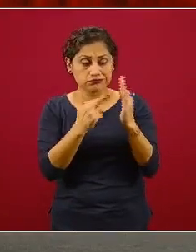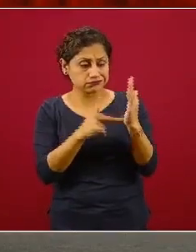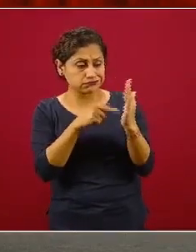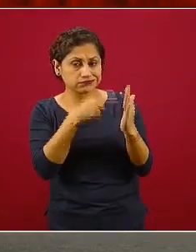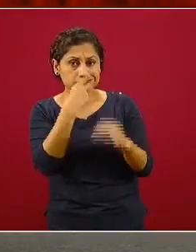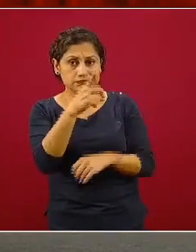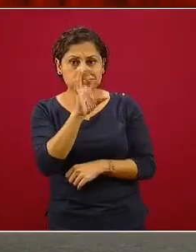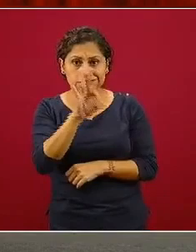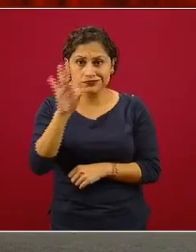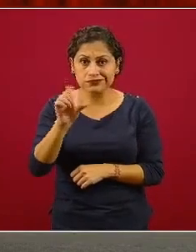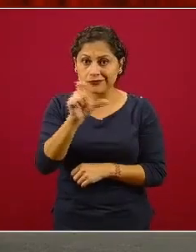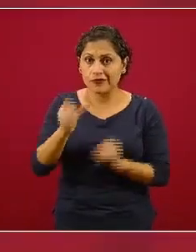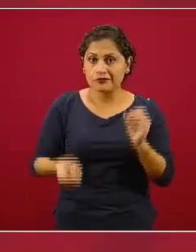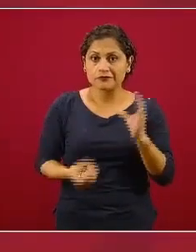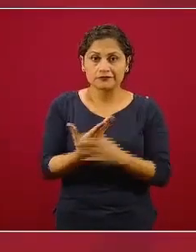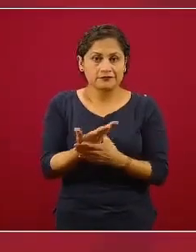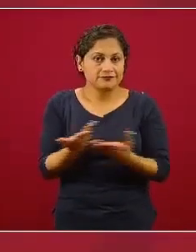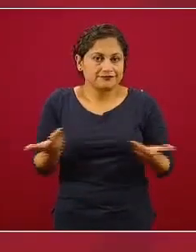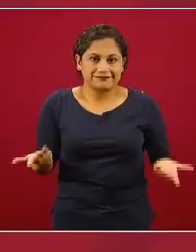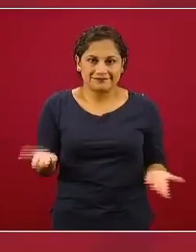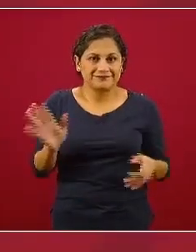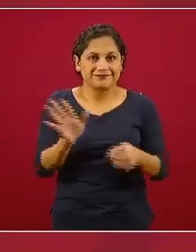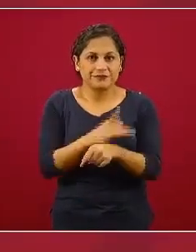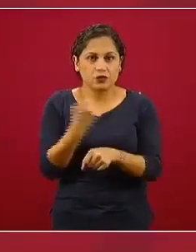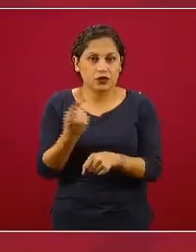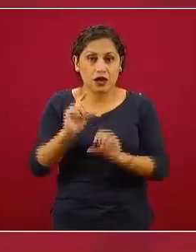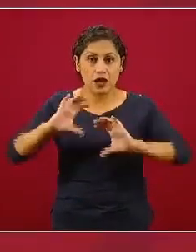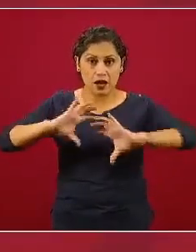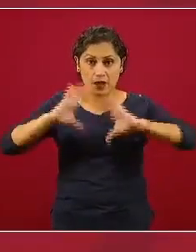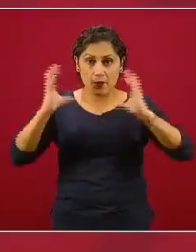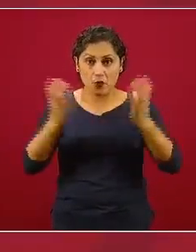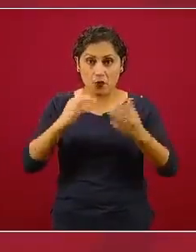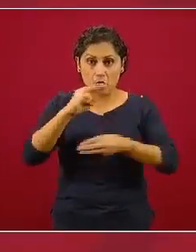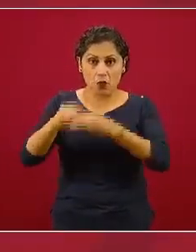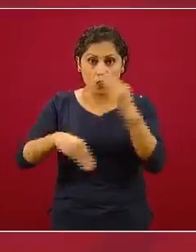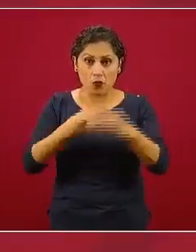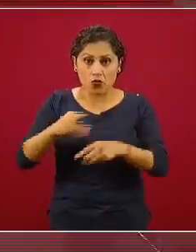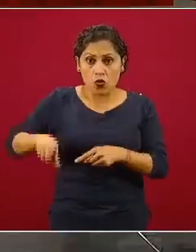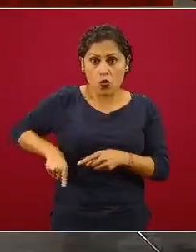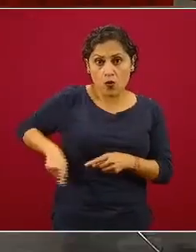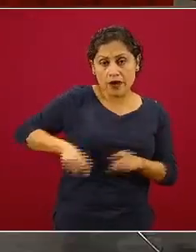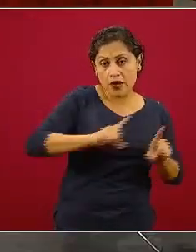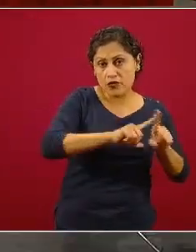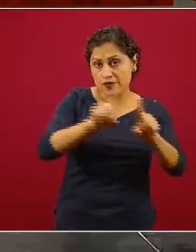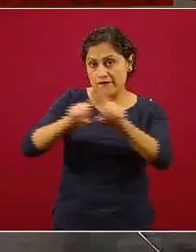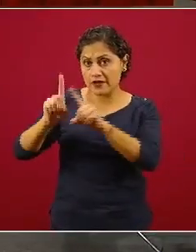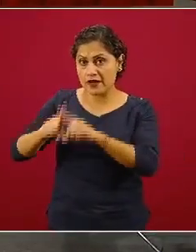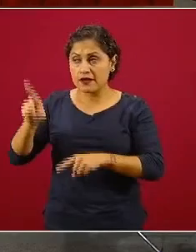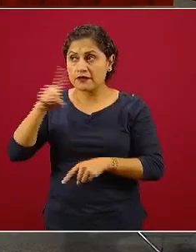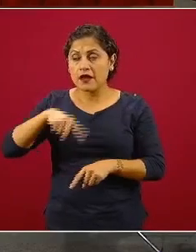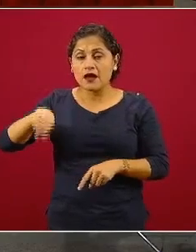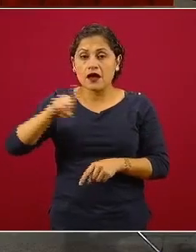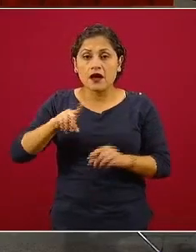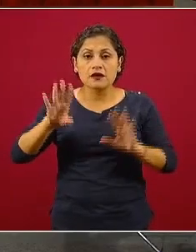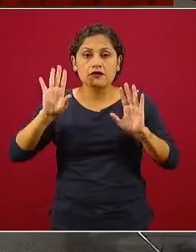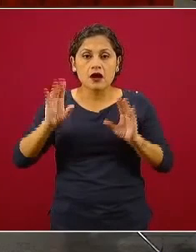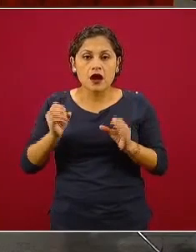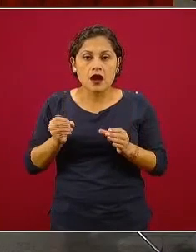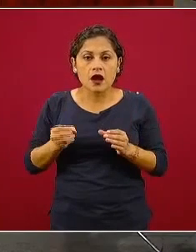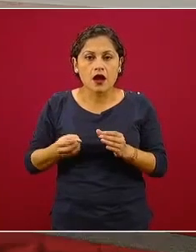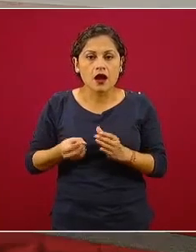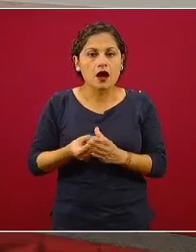gobiernos nacionales están haciendo lo que, de hecho, técnicamente se llama los ensayos de